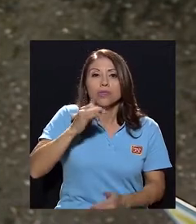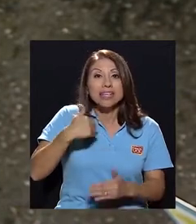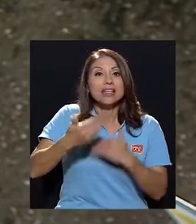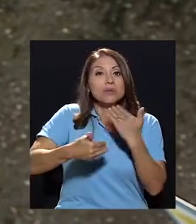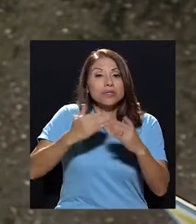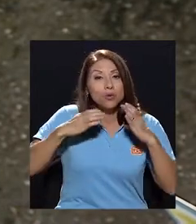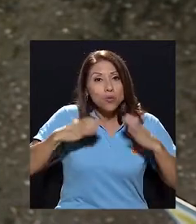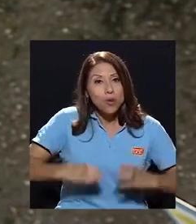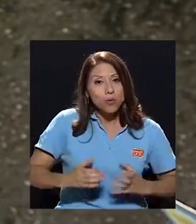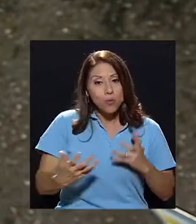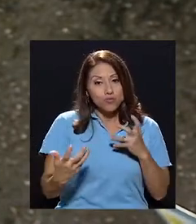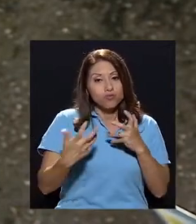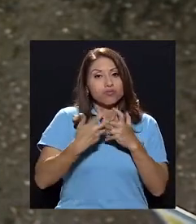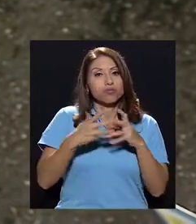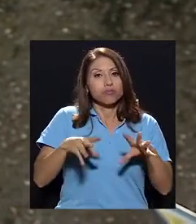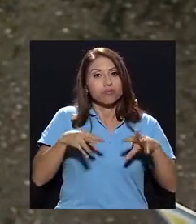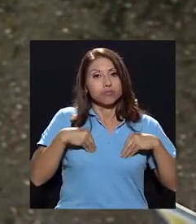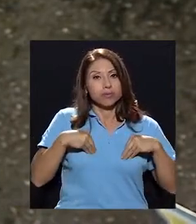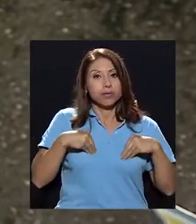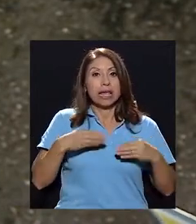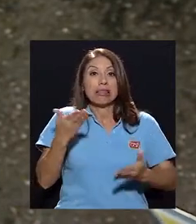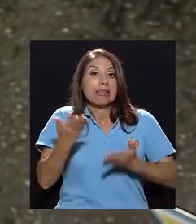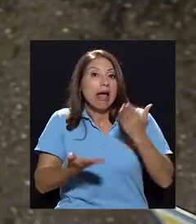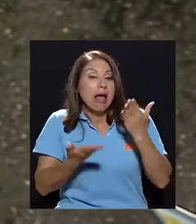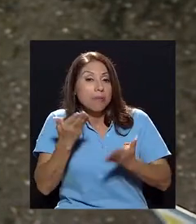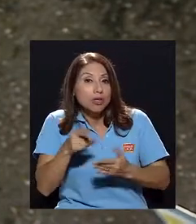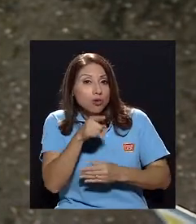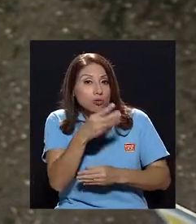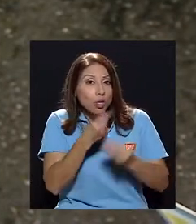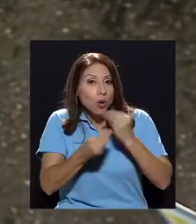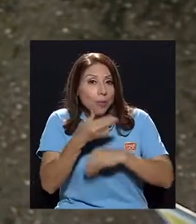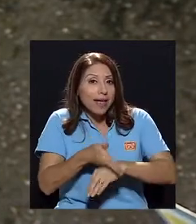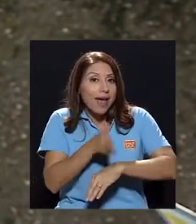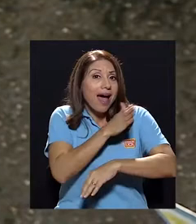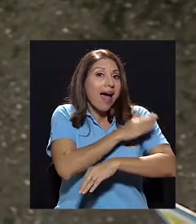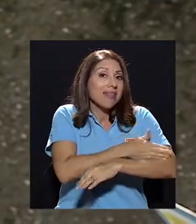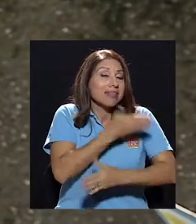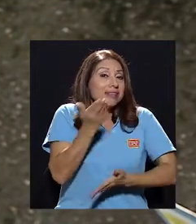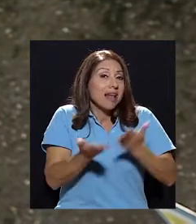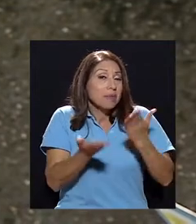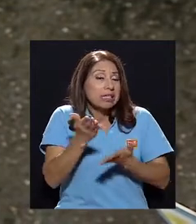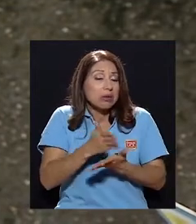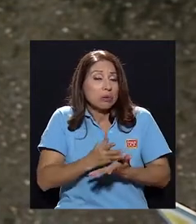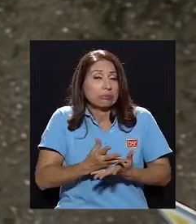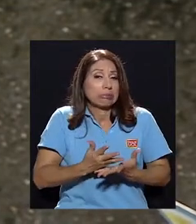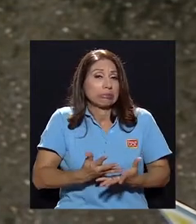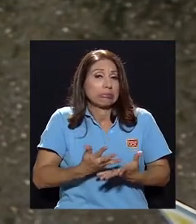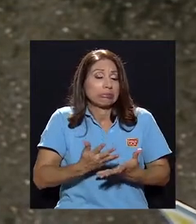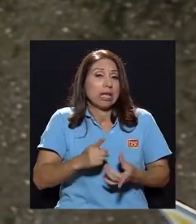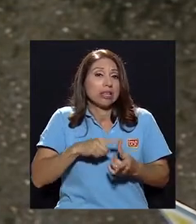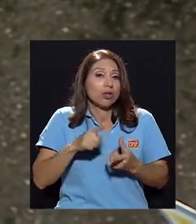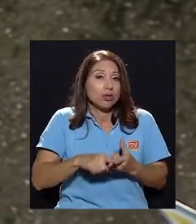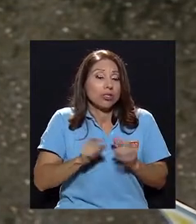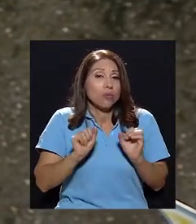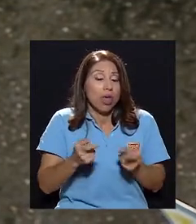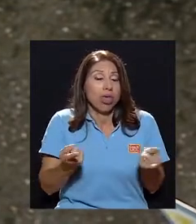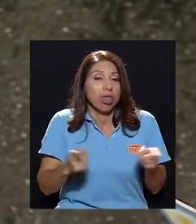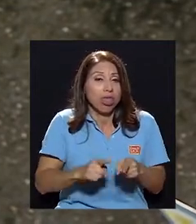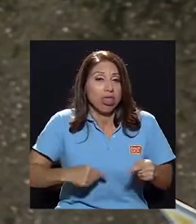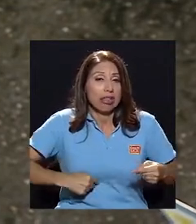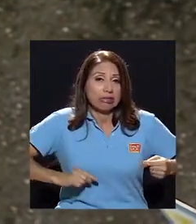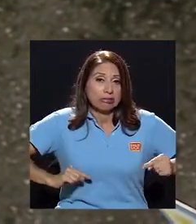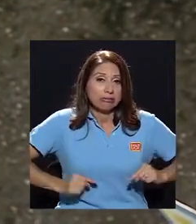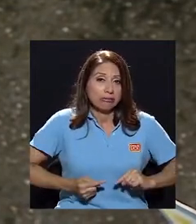comida antes tiene algún alimento que le está cayendo pesado y que le está dando cólico, porque hay ciertos alimentos que no se recomienda